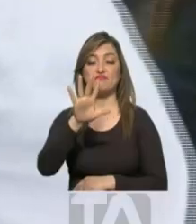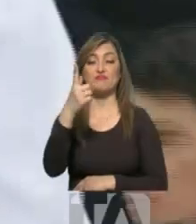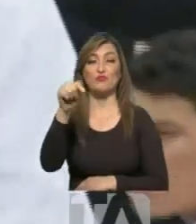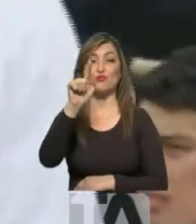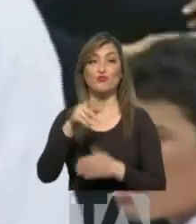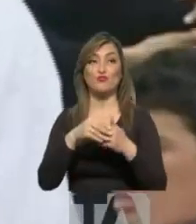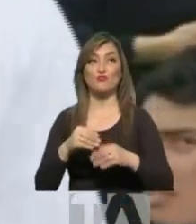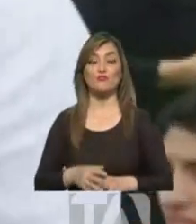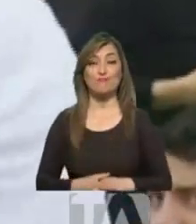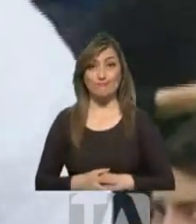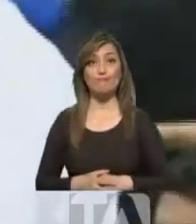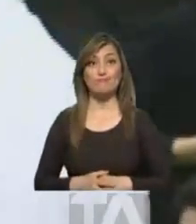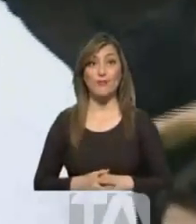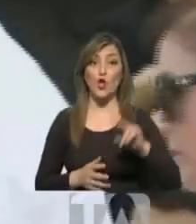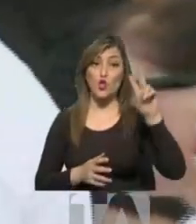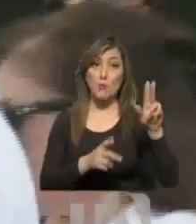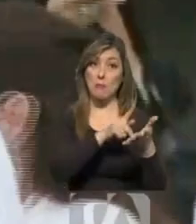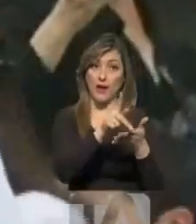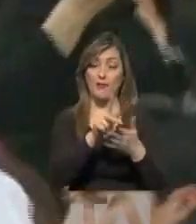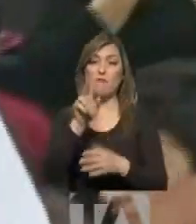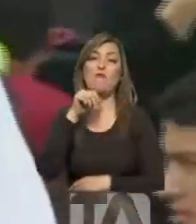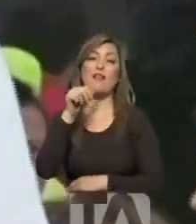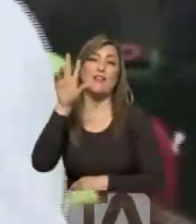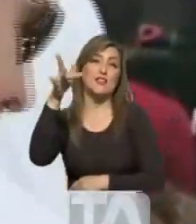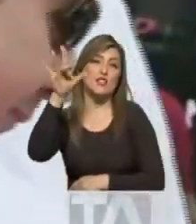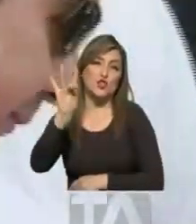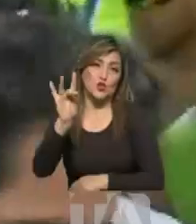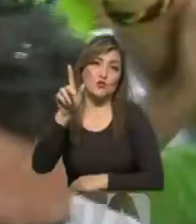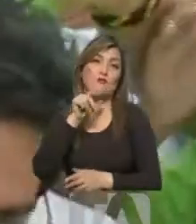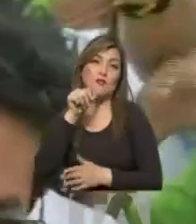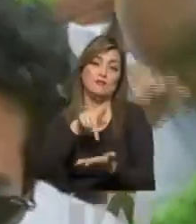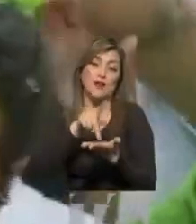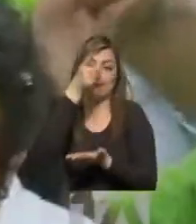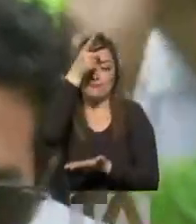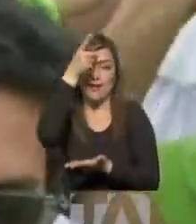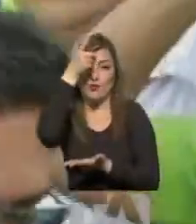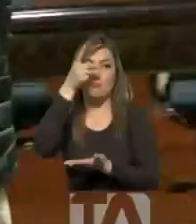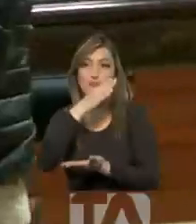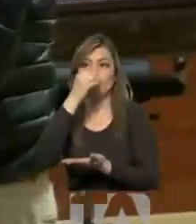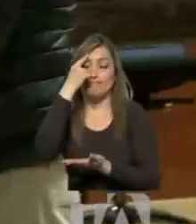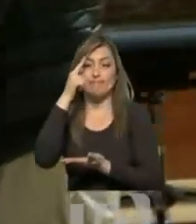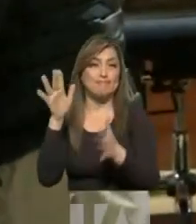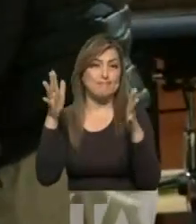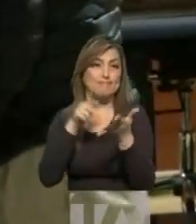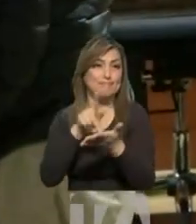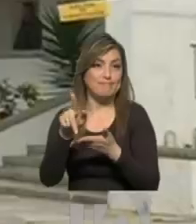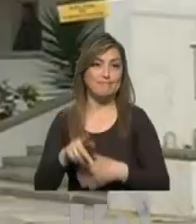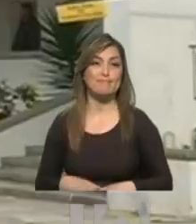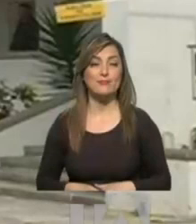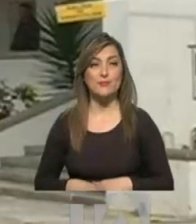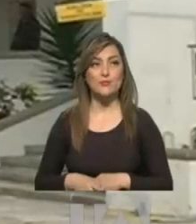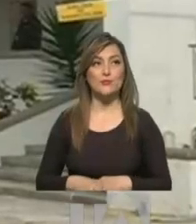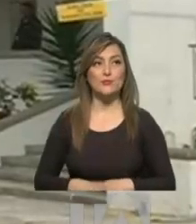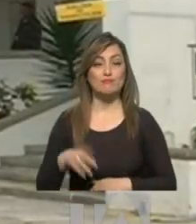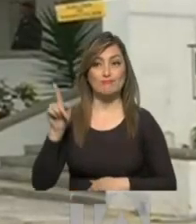$13.5 millones, pues 18 de los sentenciados, entre ellos el expresidente Rafael Correa, no han cumplido con lo que se dispone en la sentencia, por